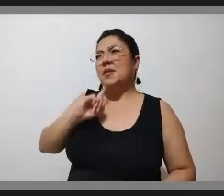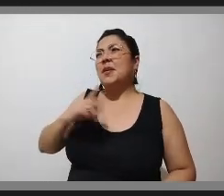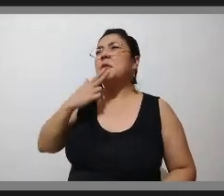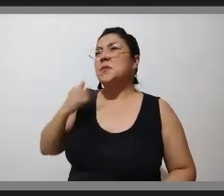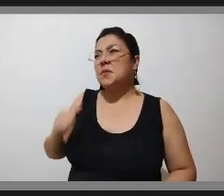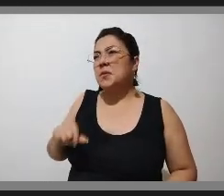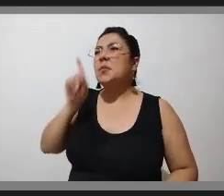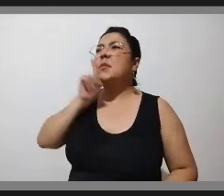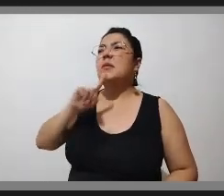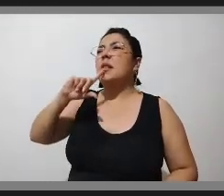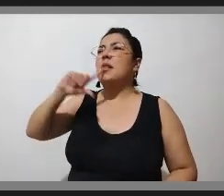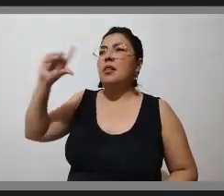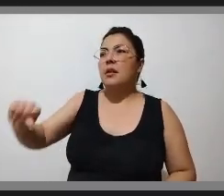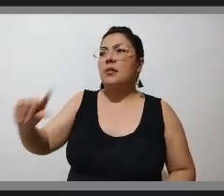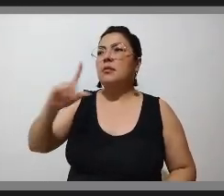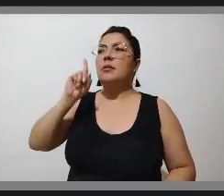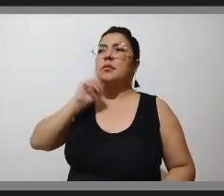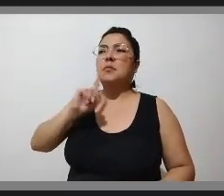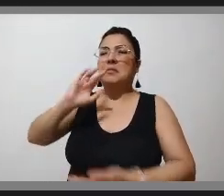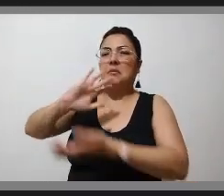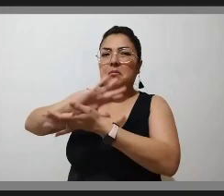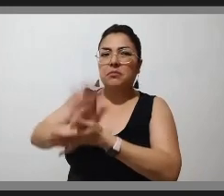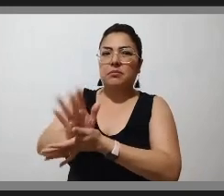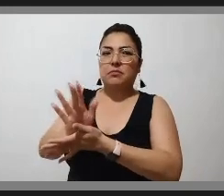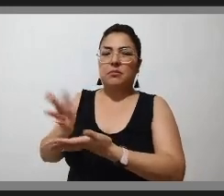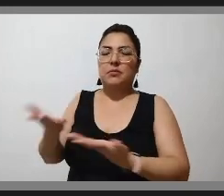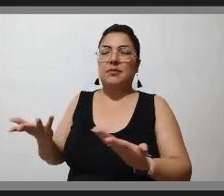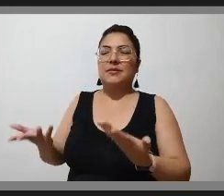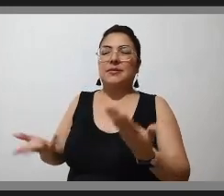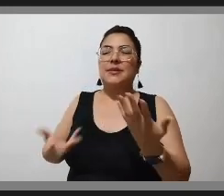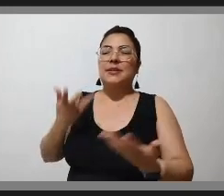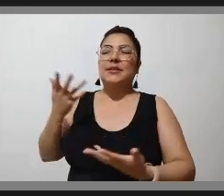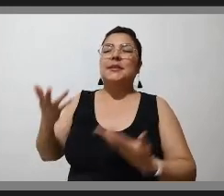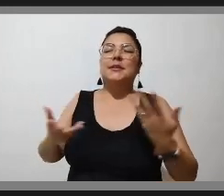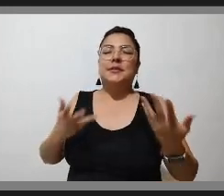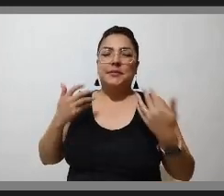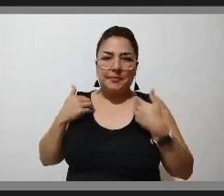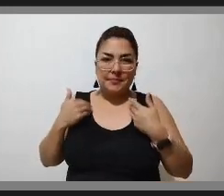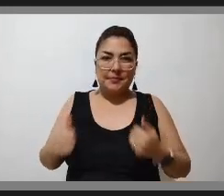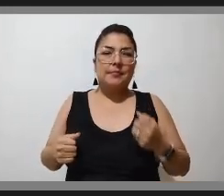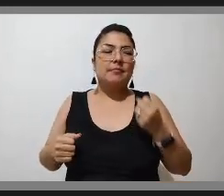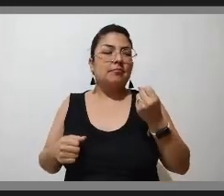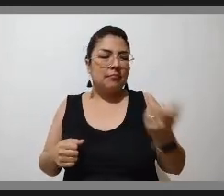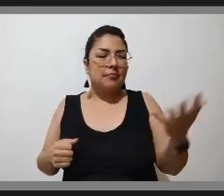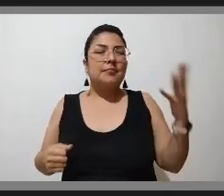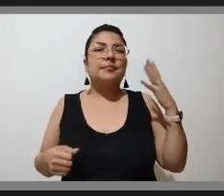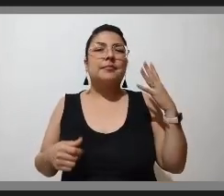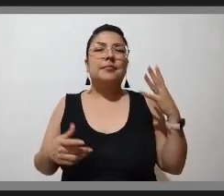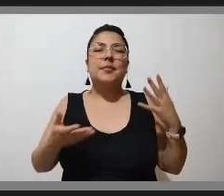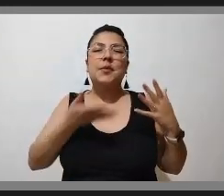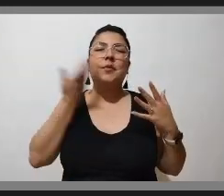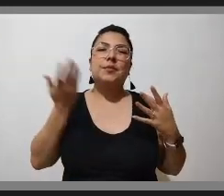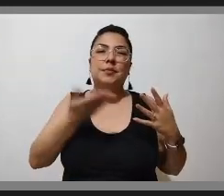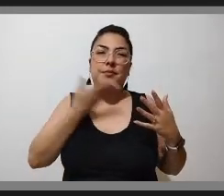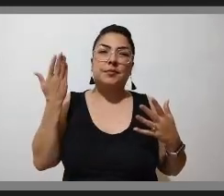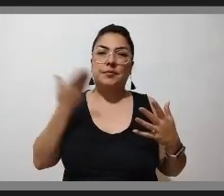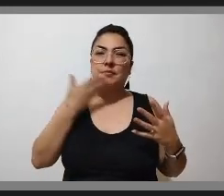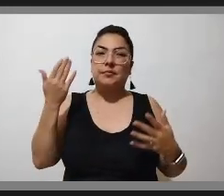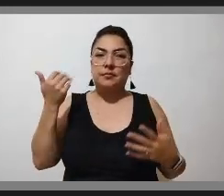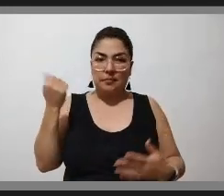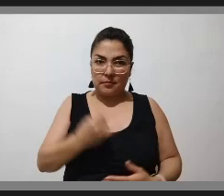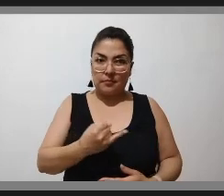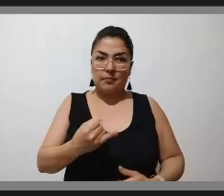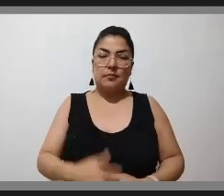bromas machistas, que están muy, muy arraigadas en nuestra sociedad, y precisamente eso es lo que tenemos que combatir y eso es